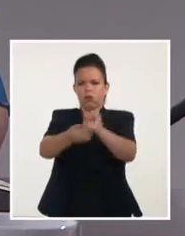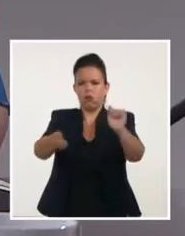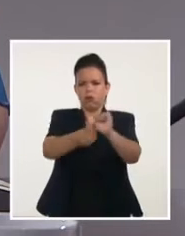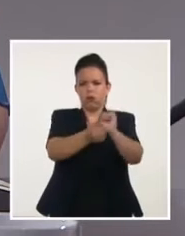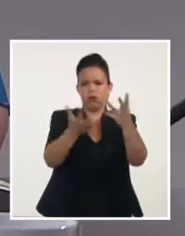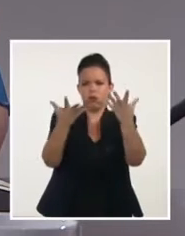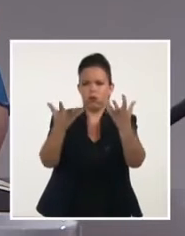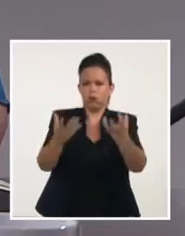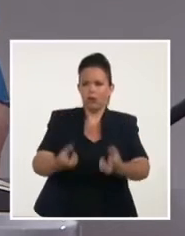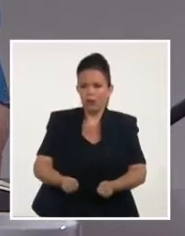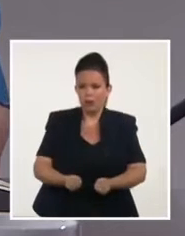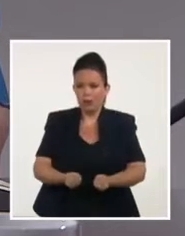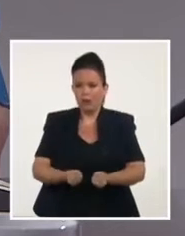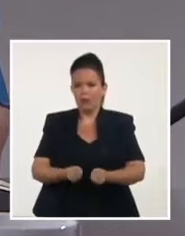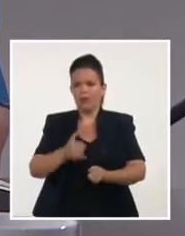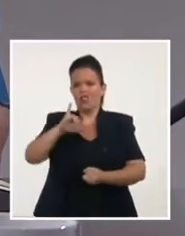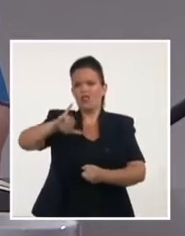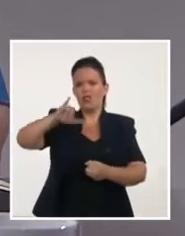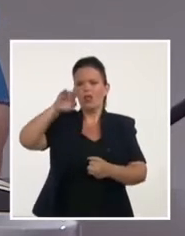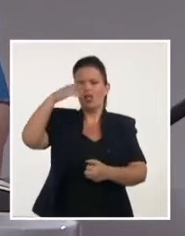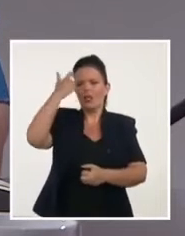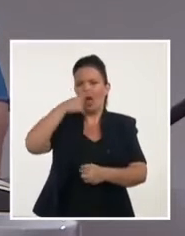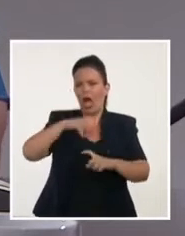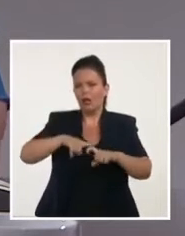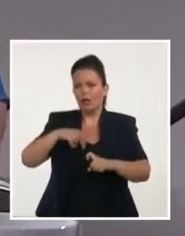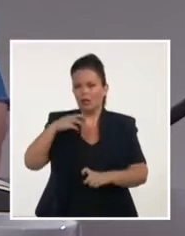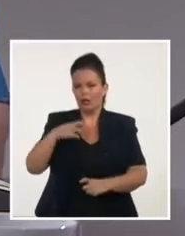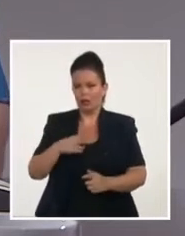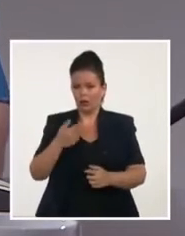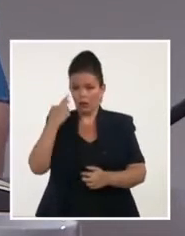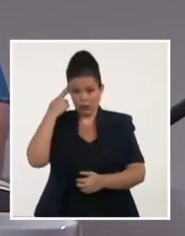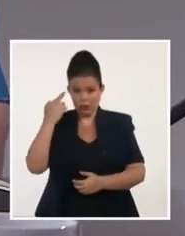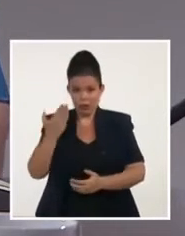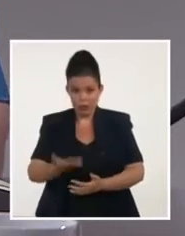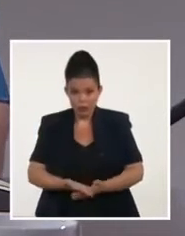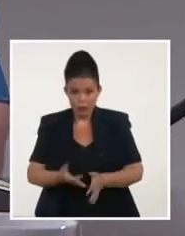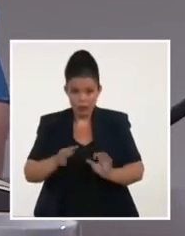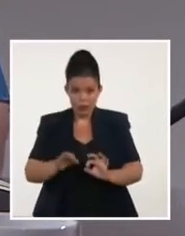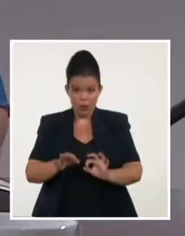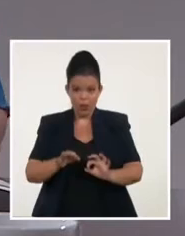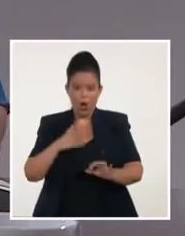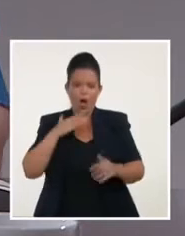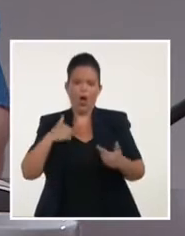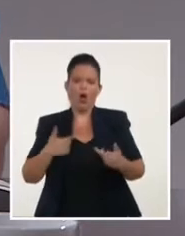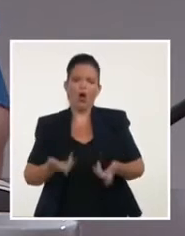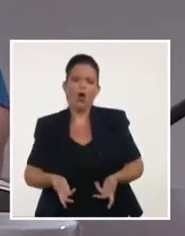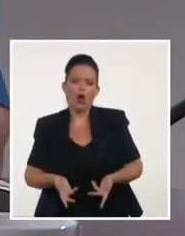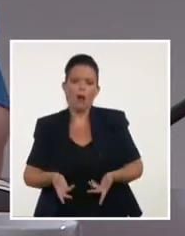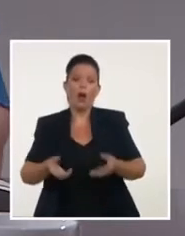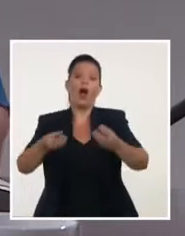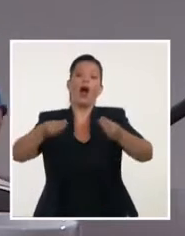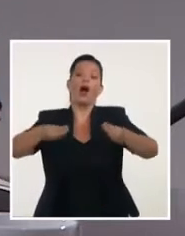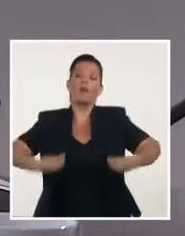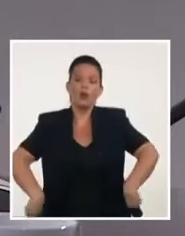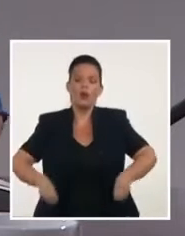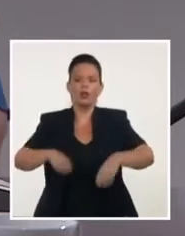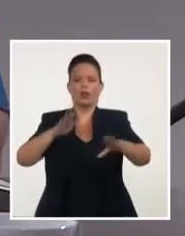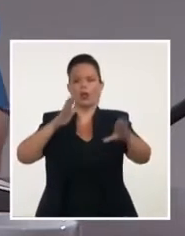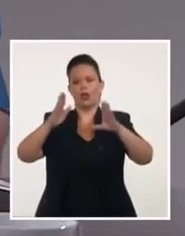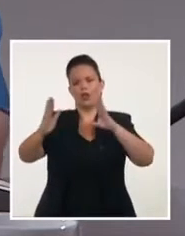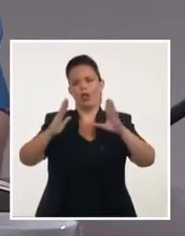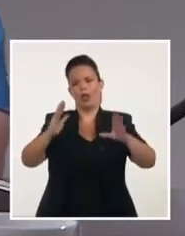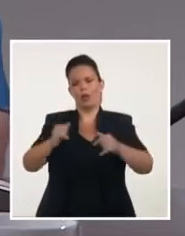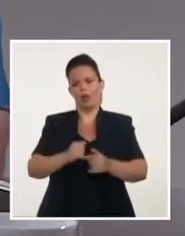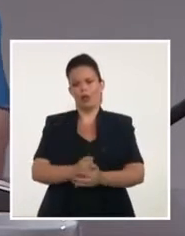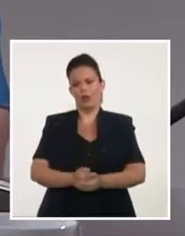países? Siempre sucedían en momentos en que la gente estaba distraída con algo. Eso no es casualidad. Hasta aquí estábamos en